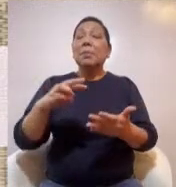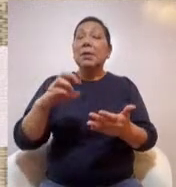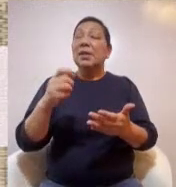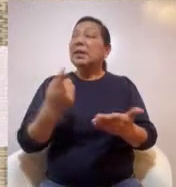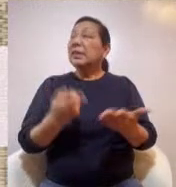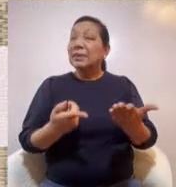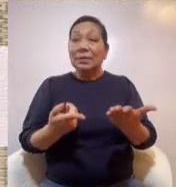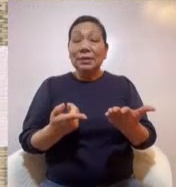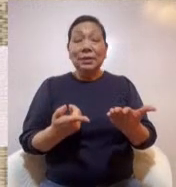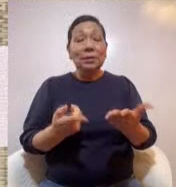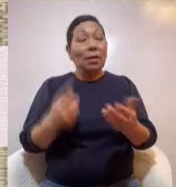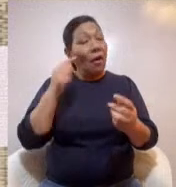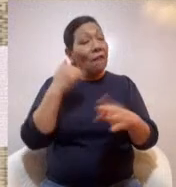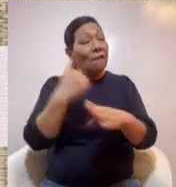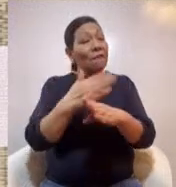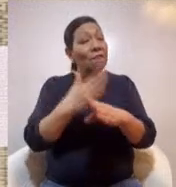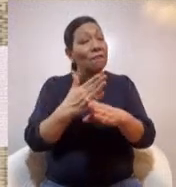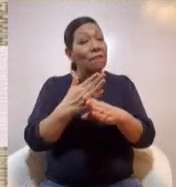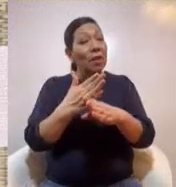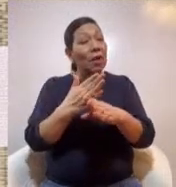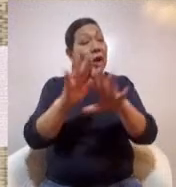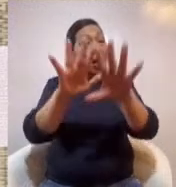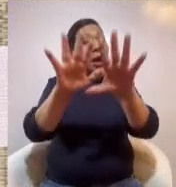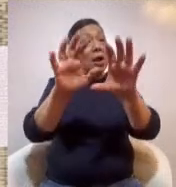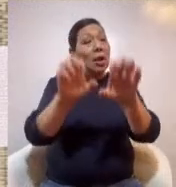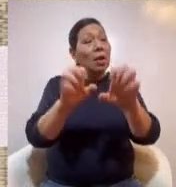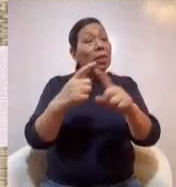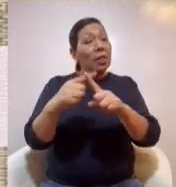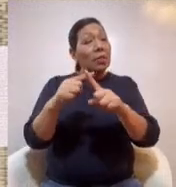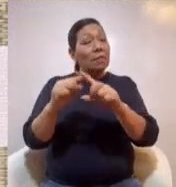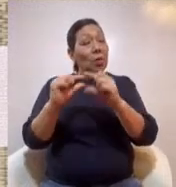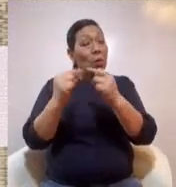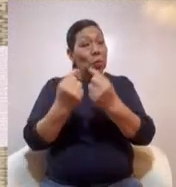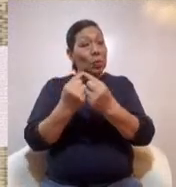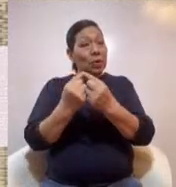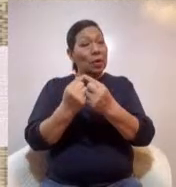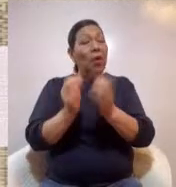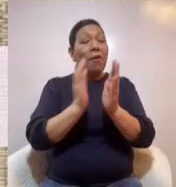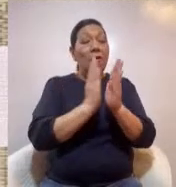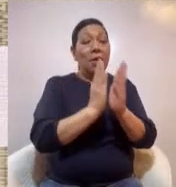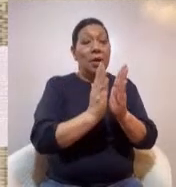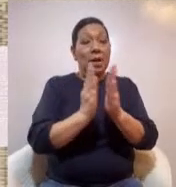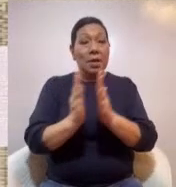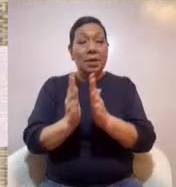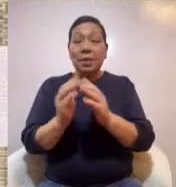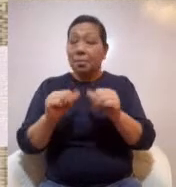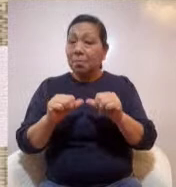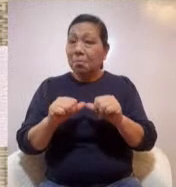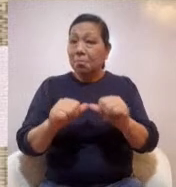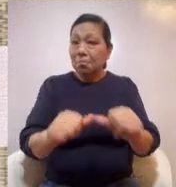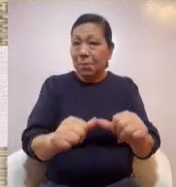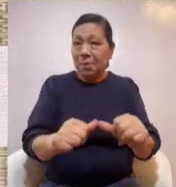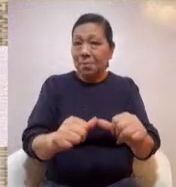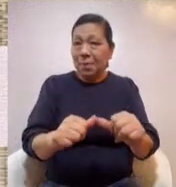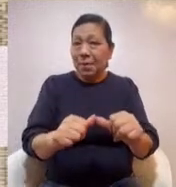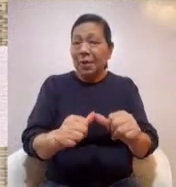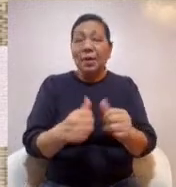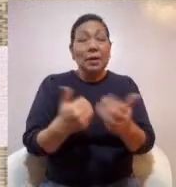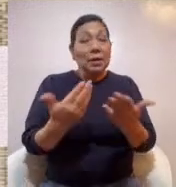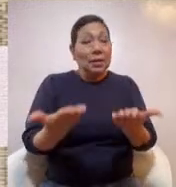El MESECBI es una metodología de evaluación multilateral sistemática y